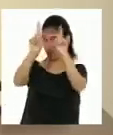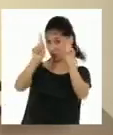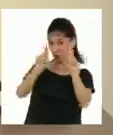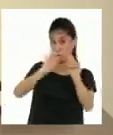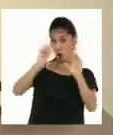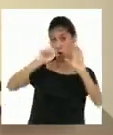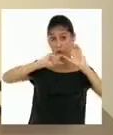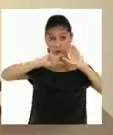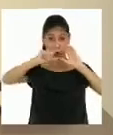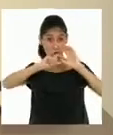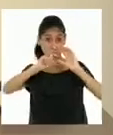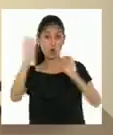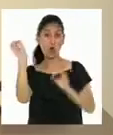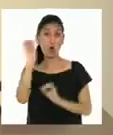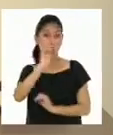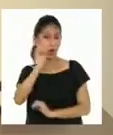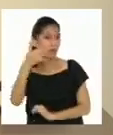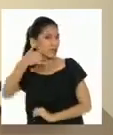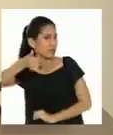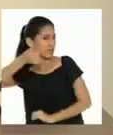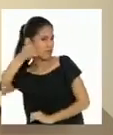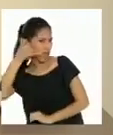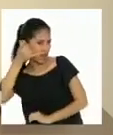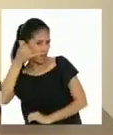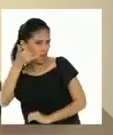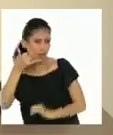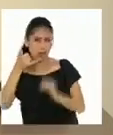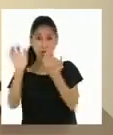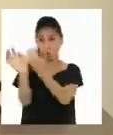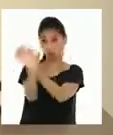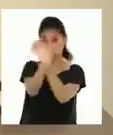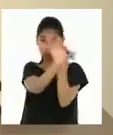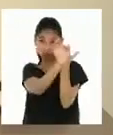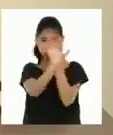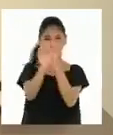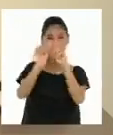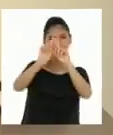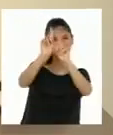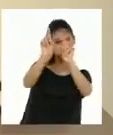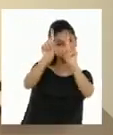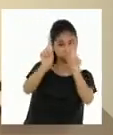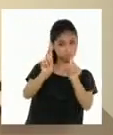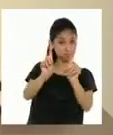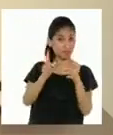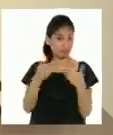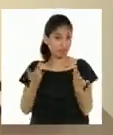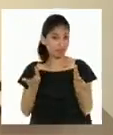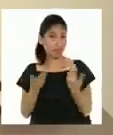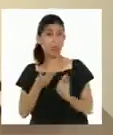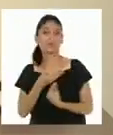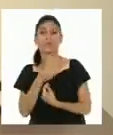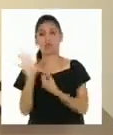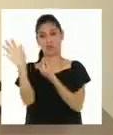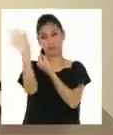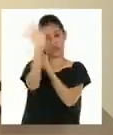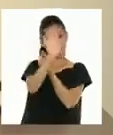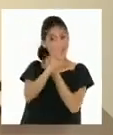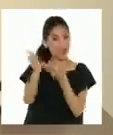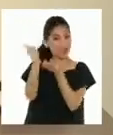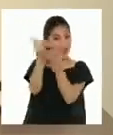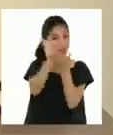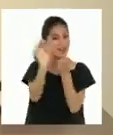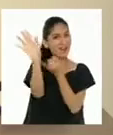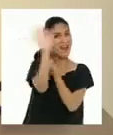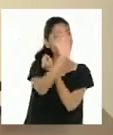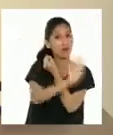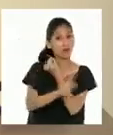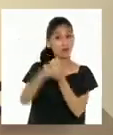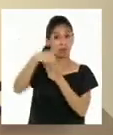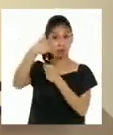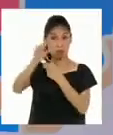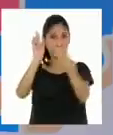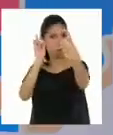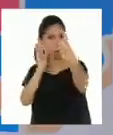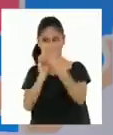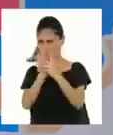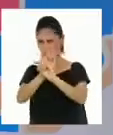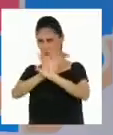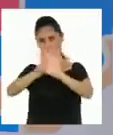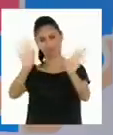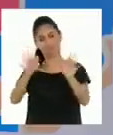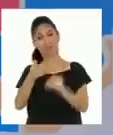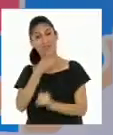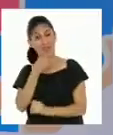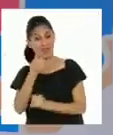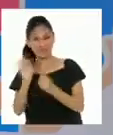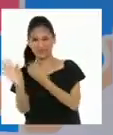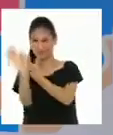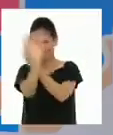o llamada. Esto nos ayudará a seguir cuidándonos y prevenir los contagios de la COVID-19.